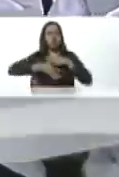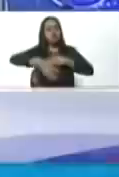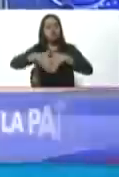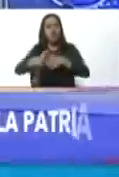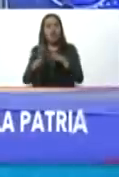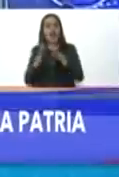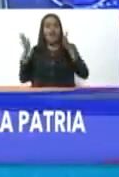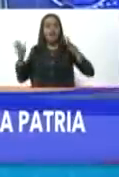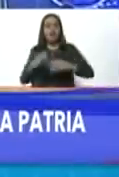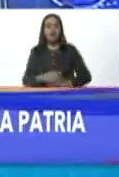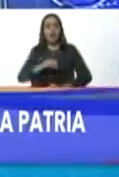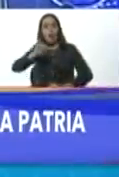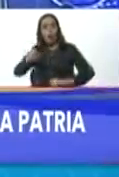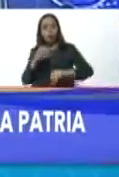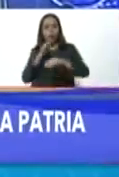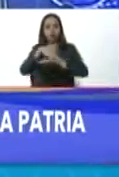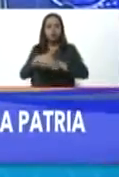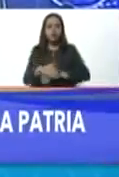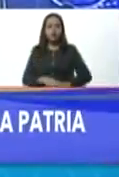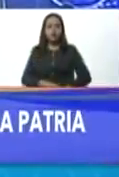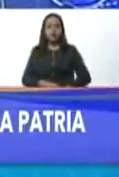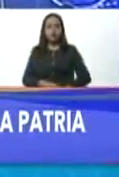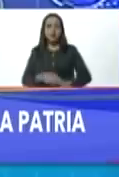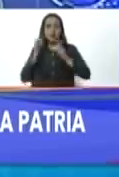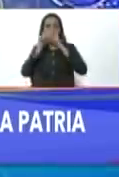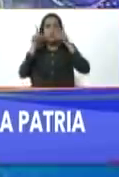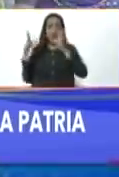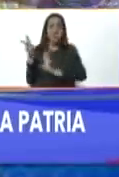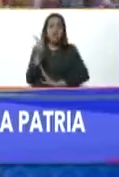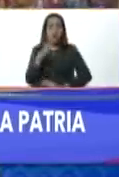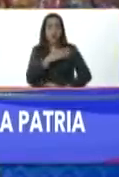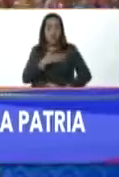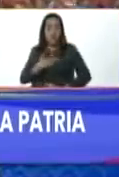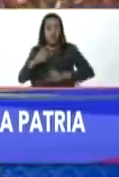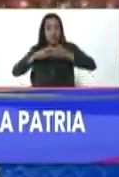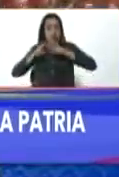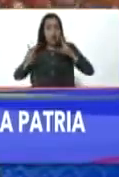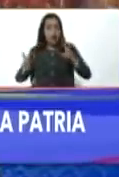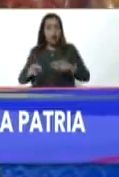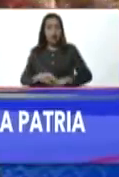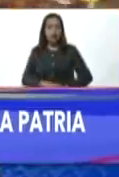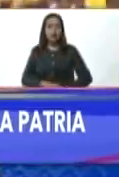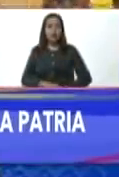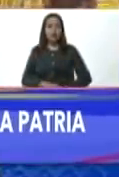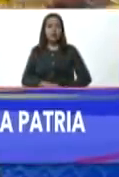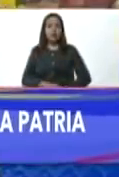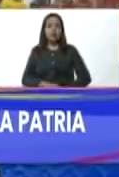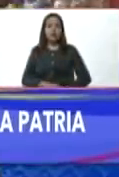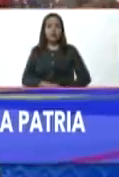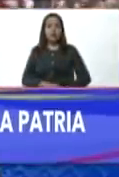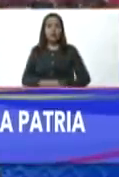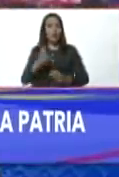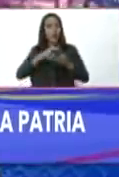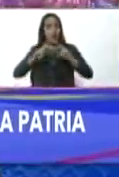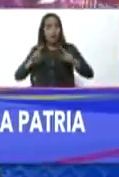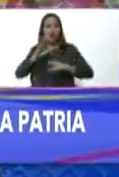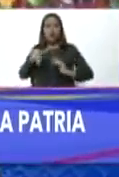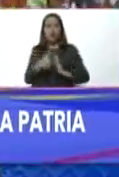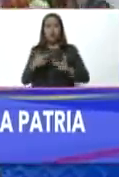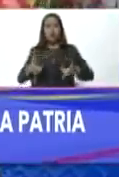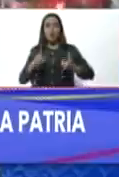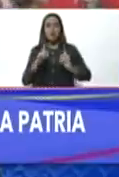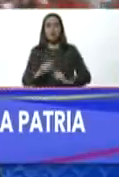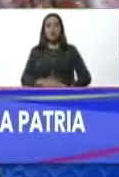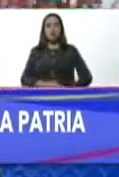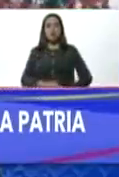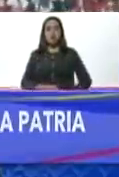Jorge Rodríguez. Impresionante. Venezuela quiere paz. Con la paz todo es posible. Miren, esa es una imagen